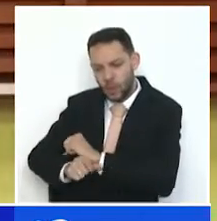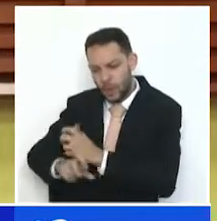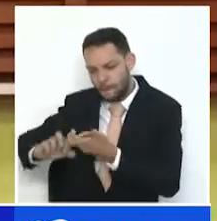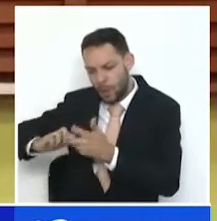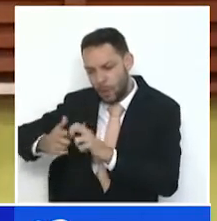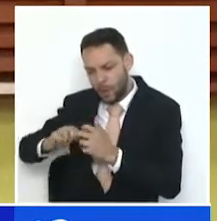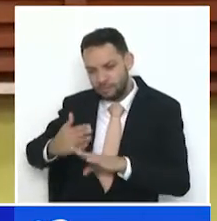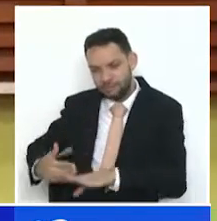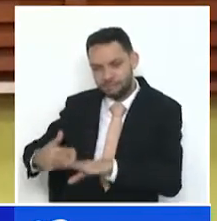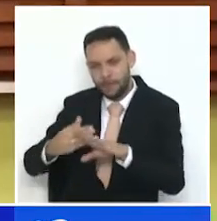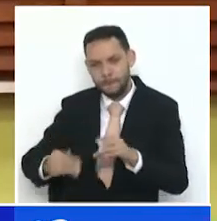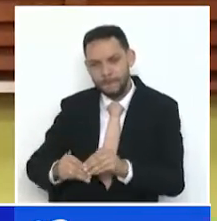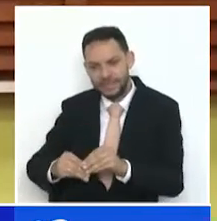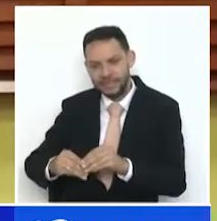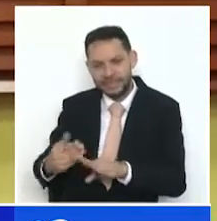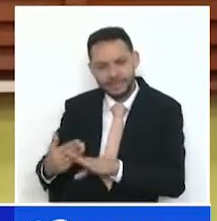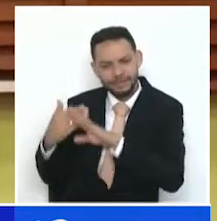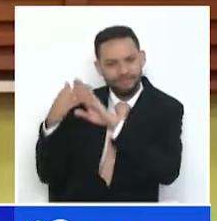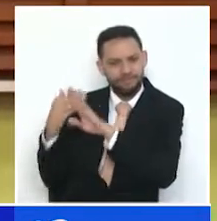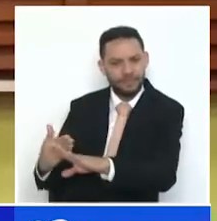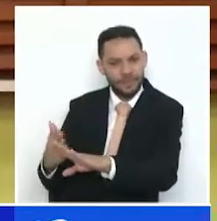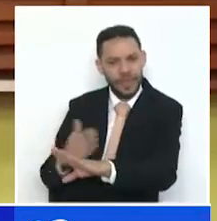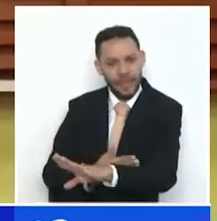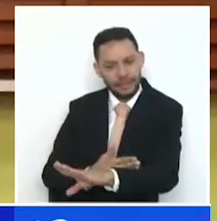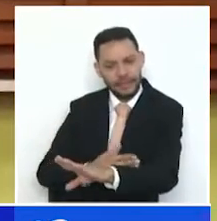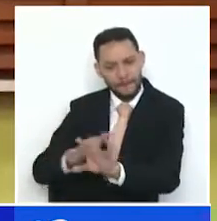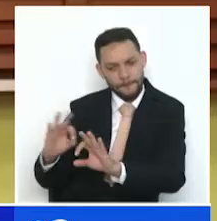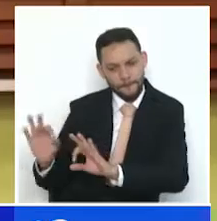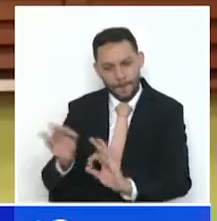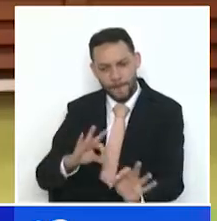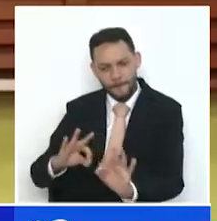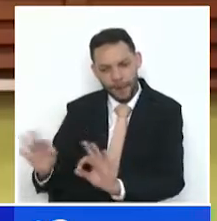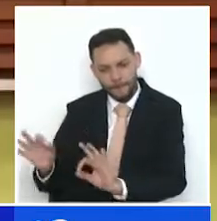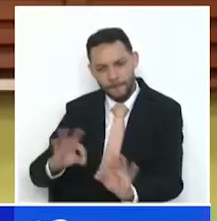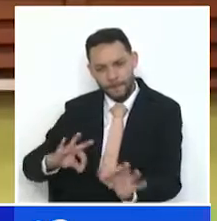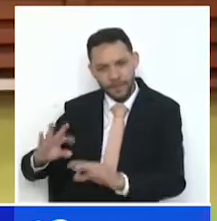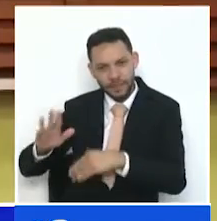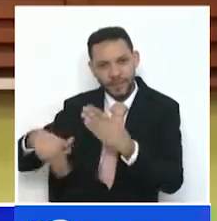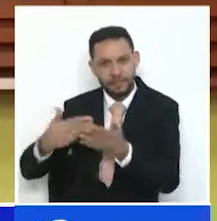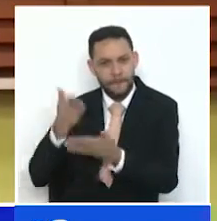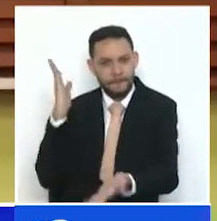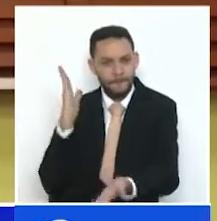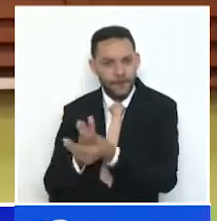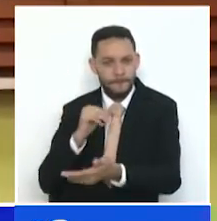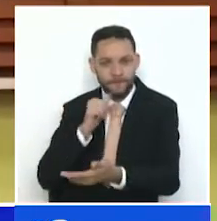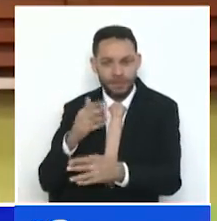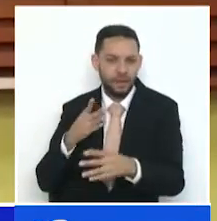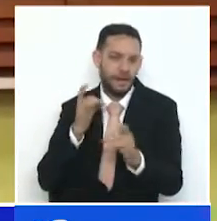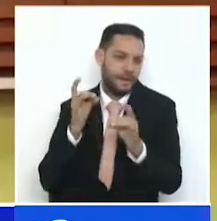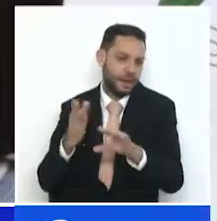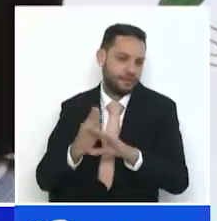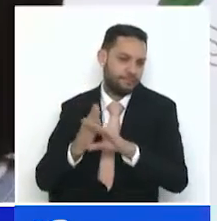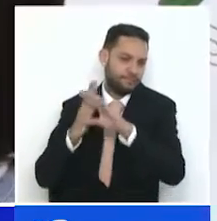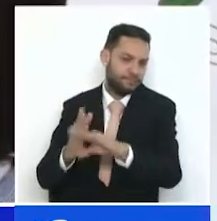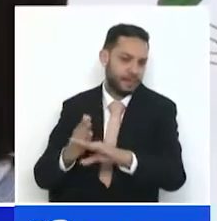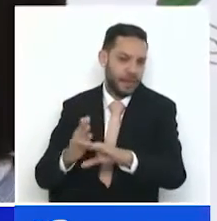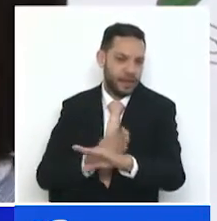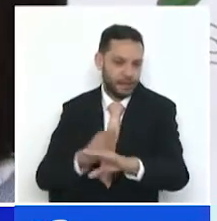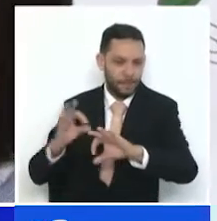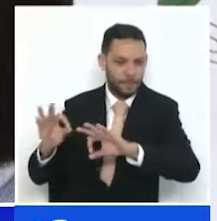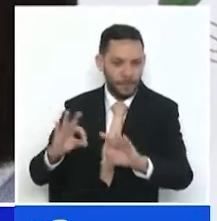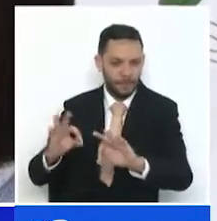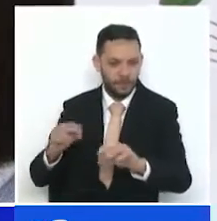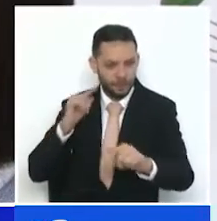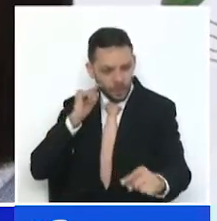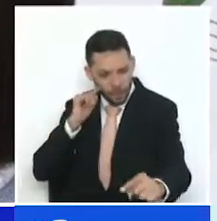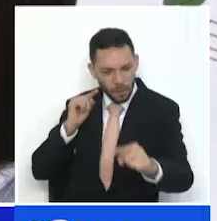de prevenir, generar esa prevención para que después no tengamos que lamentar hechos, digamos, difíciles. El objetivo